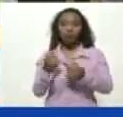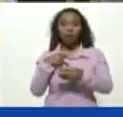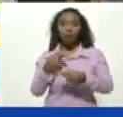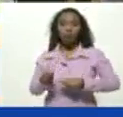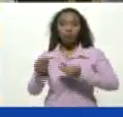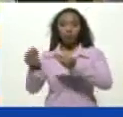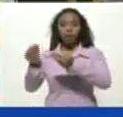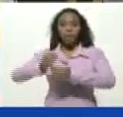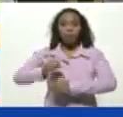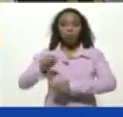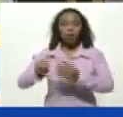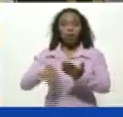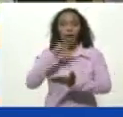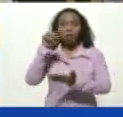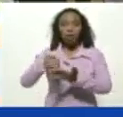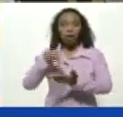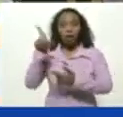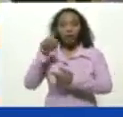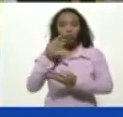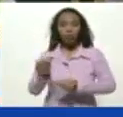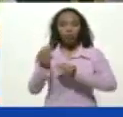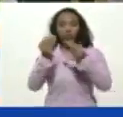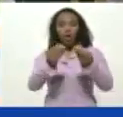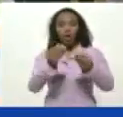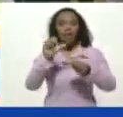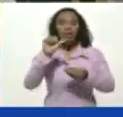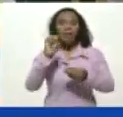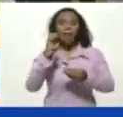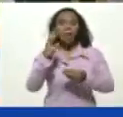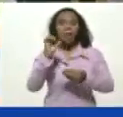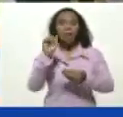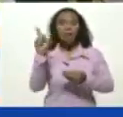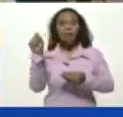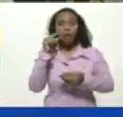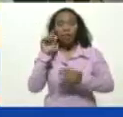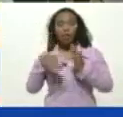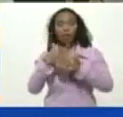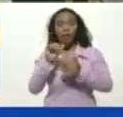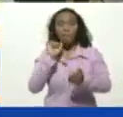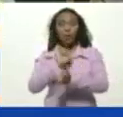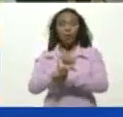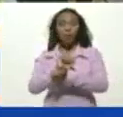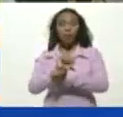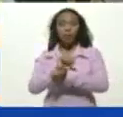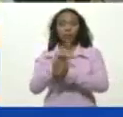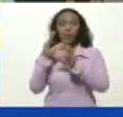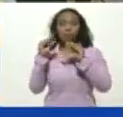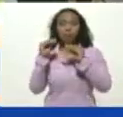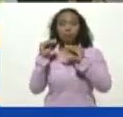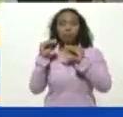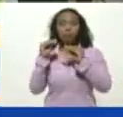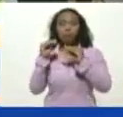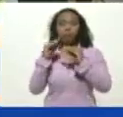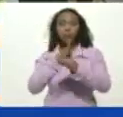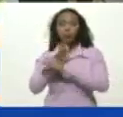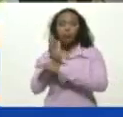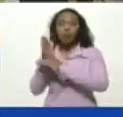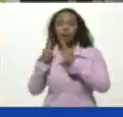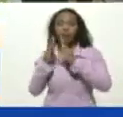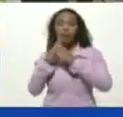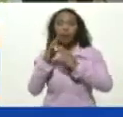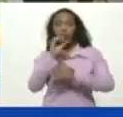entregaron a la Policía Nacional. La Policía Nacional se lo entregó a SEBIN. Y luego los capturados hablaron y se allanaron casas en el